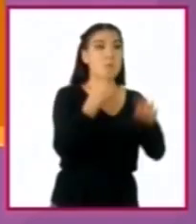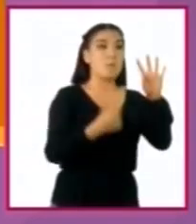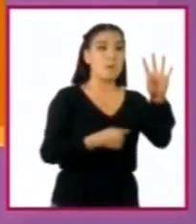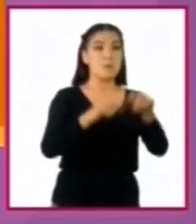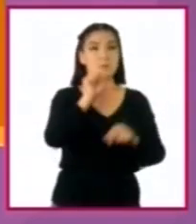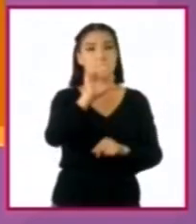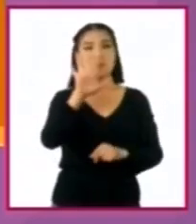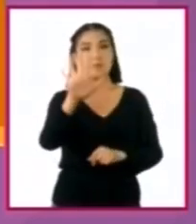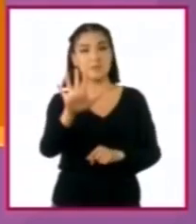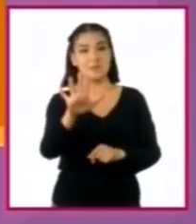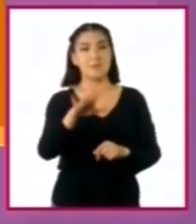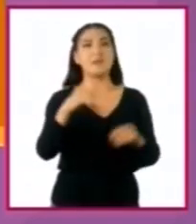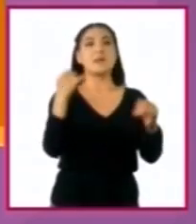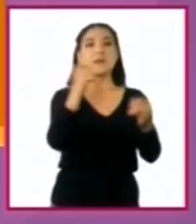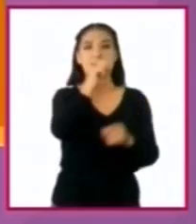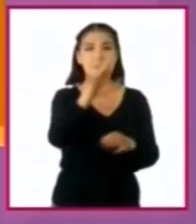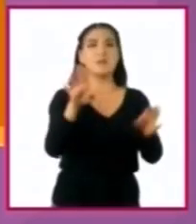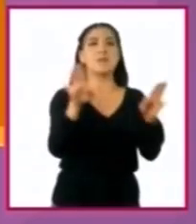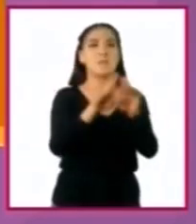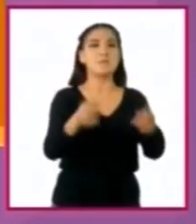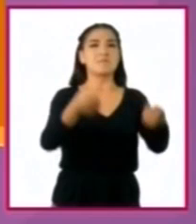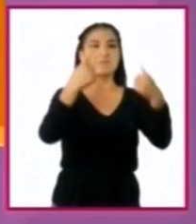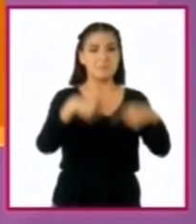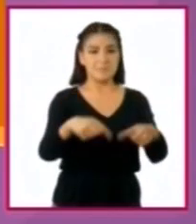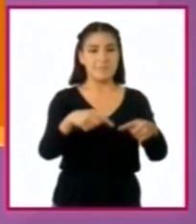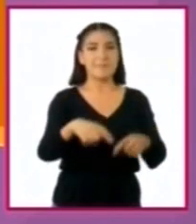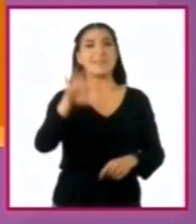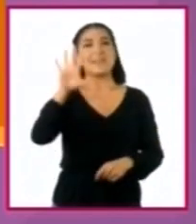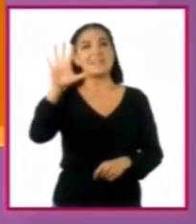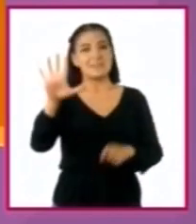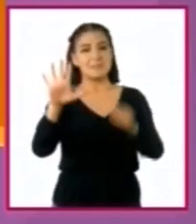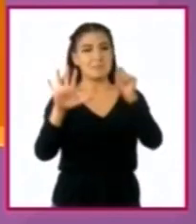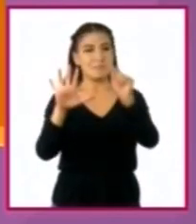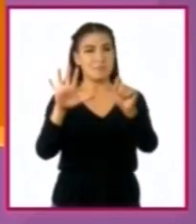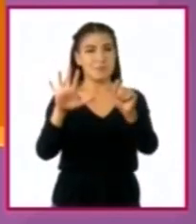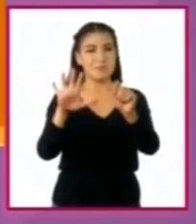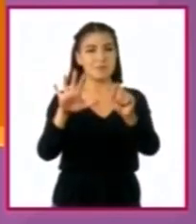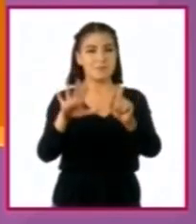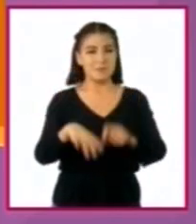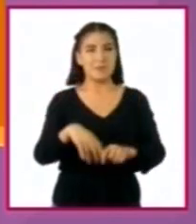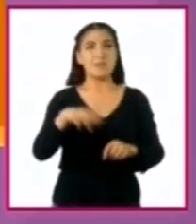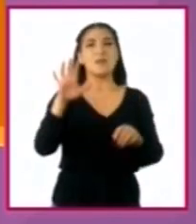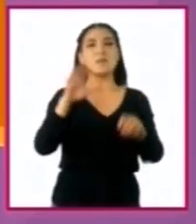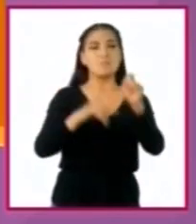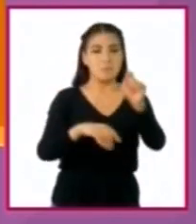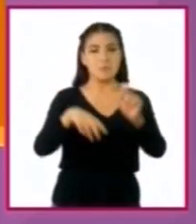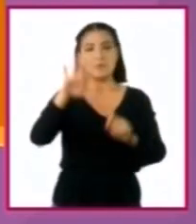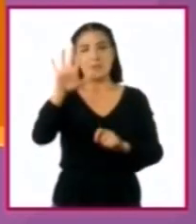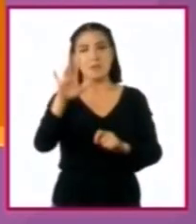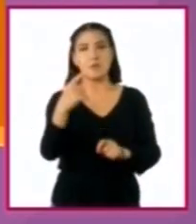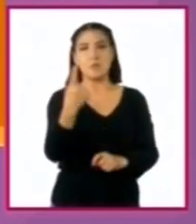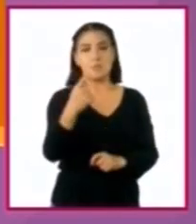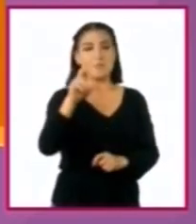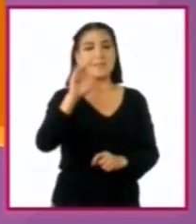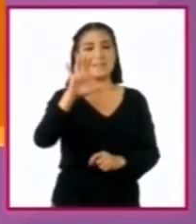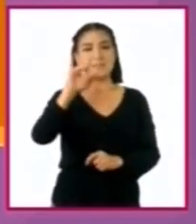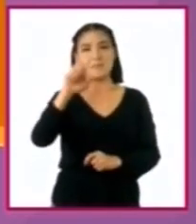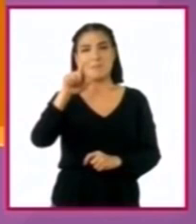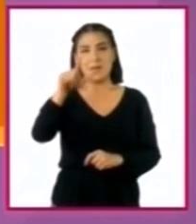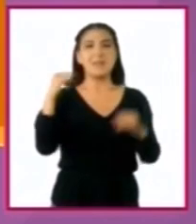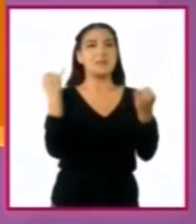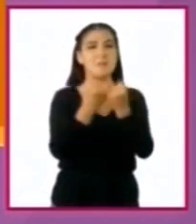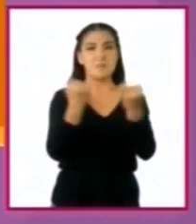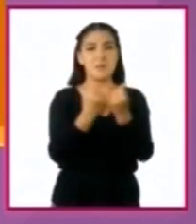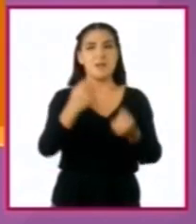una cifra decimal después del punto, el 5. Un decimal más un decimal es igual a 2